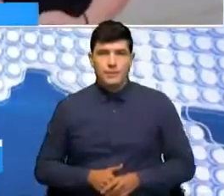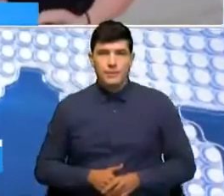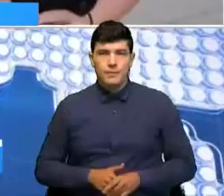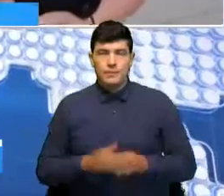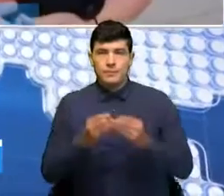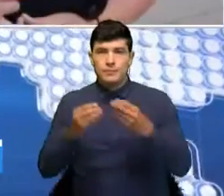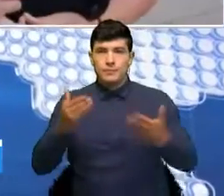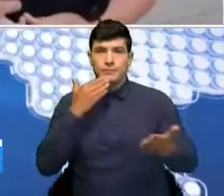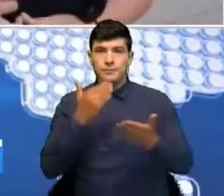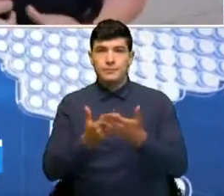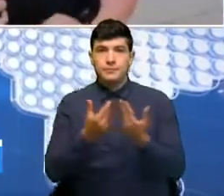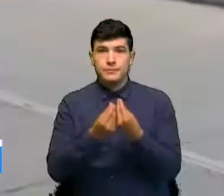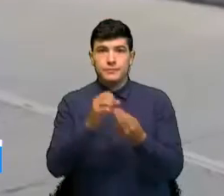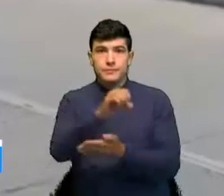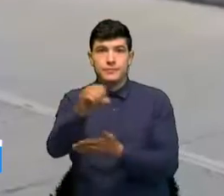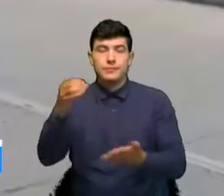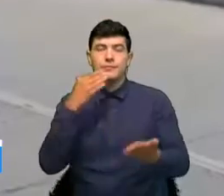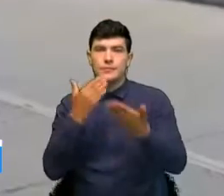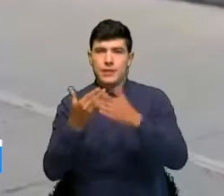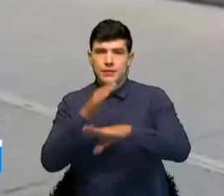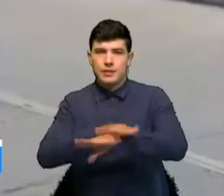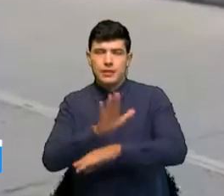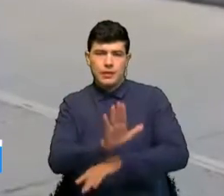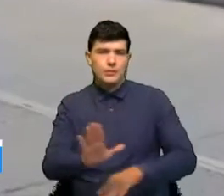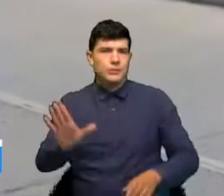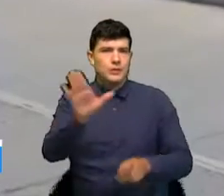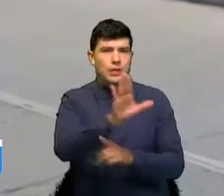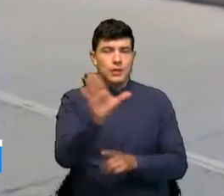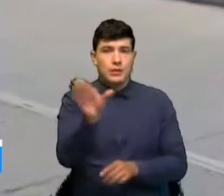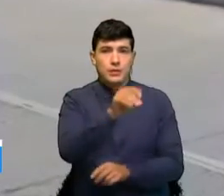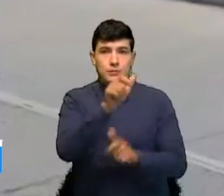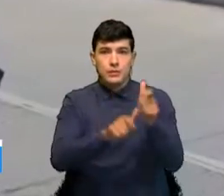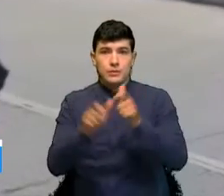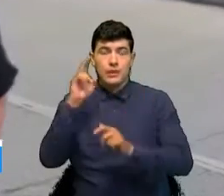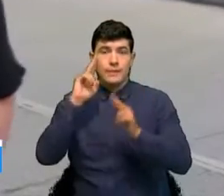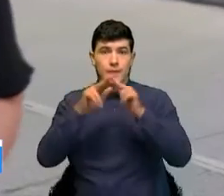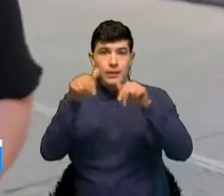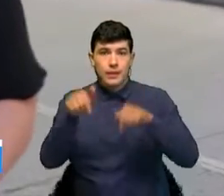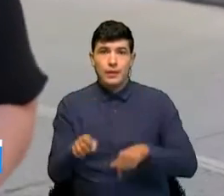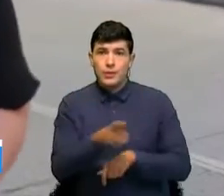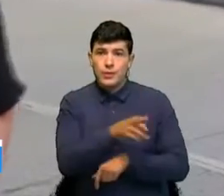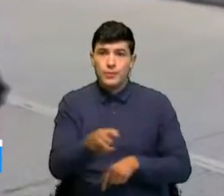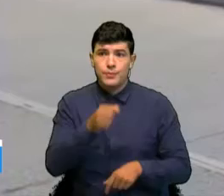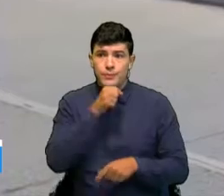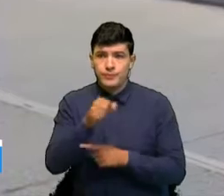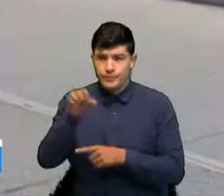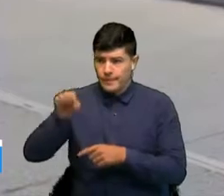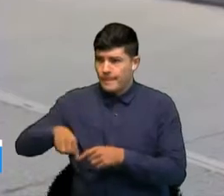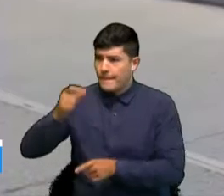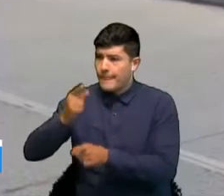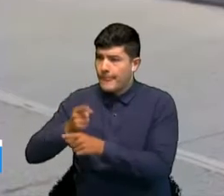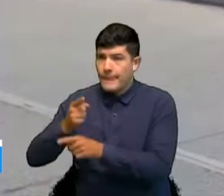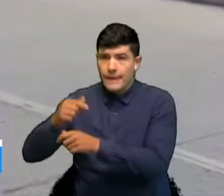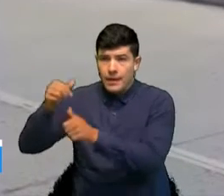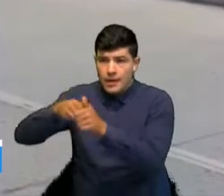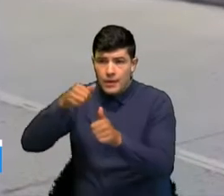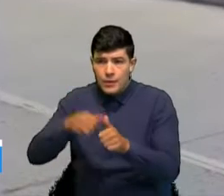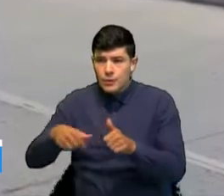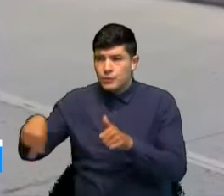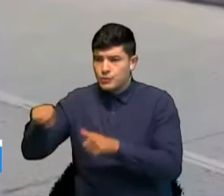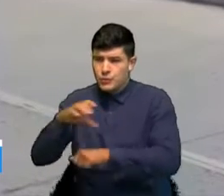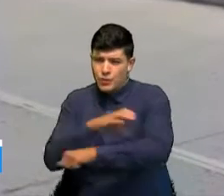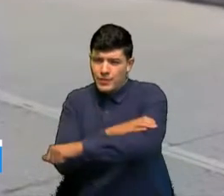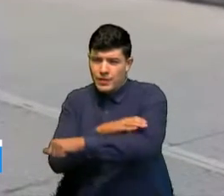Gracias, compañeros. Muy buenas tardes para ustedes y los televidentes de Oriente Noticias. Precisamente en cada uno de los comités de seguimiento